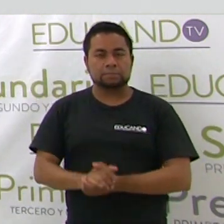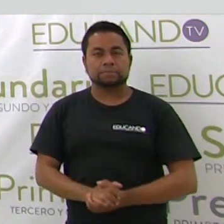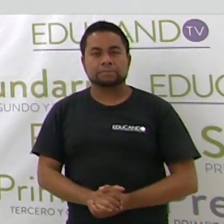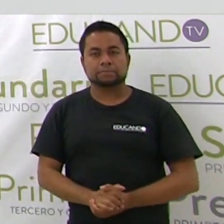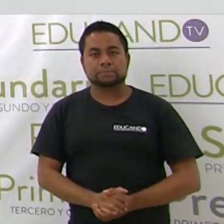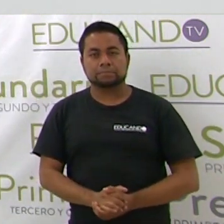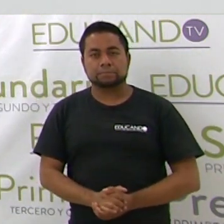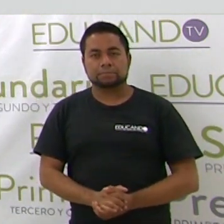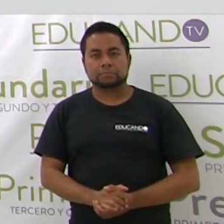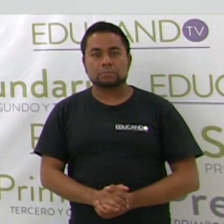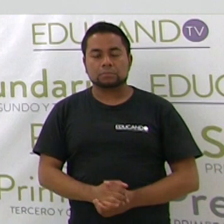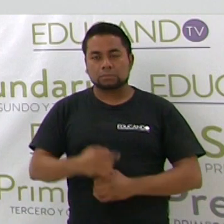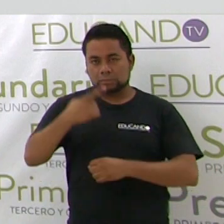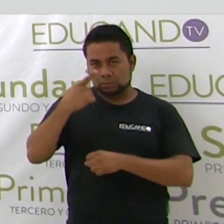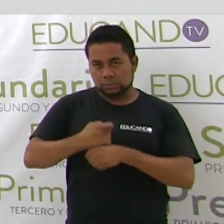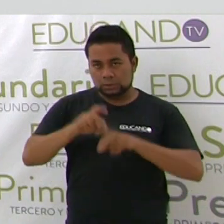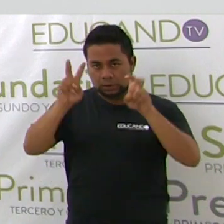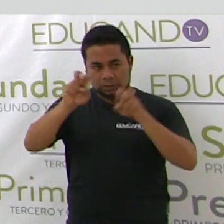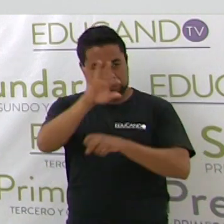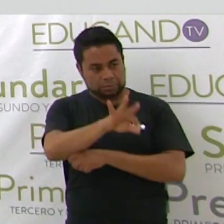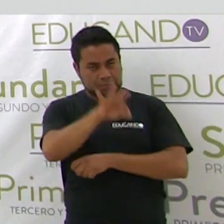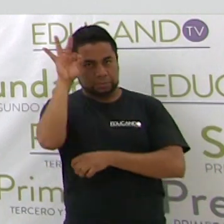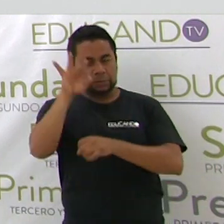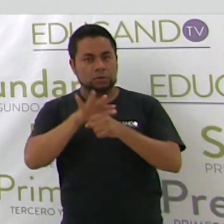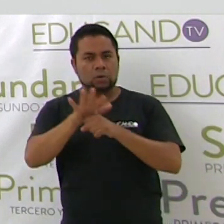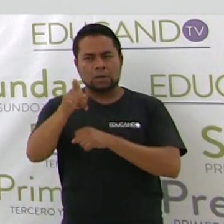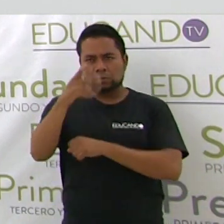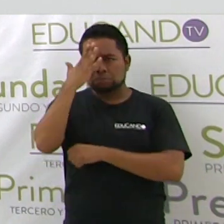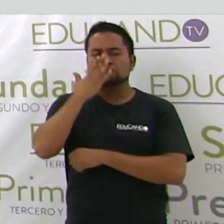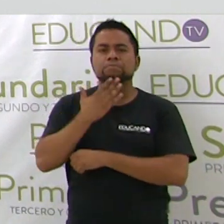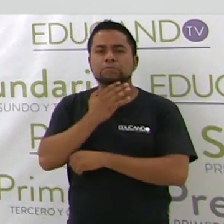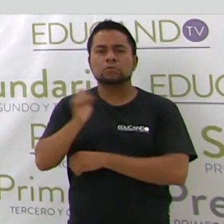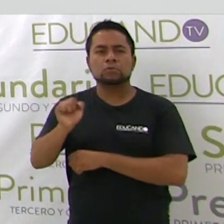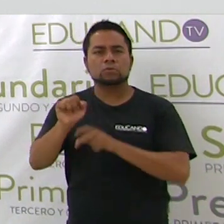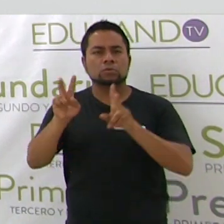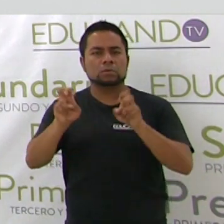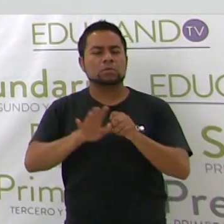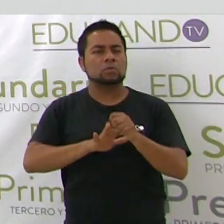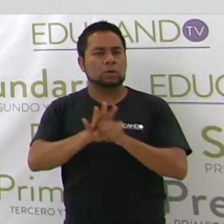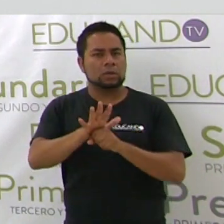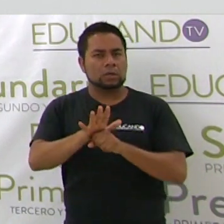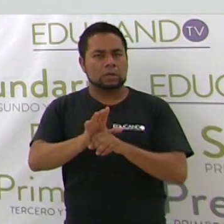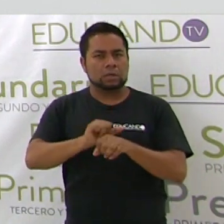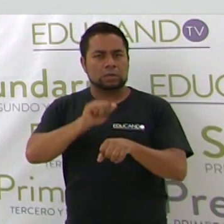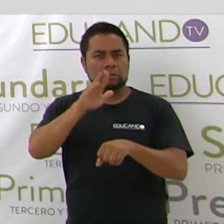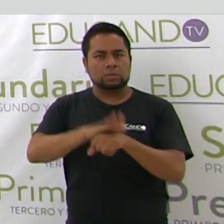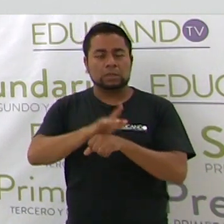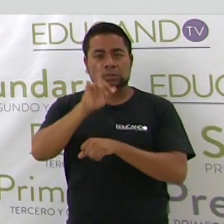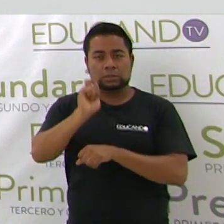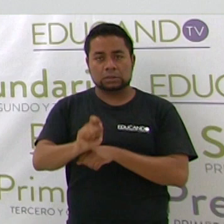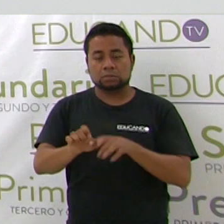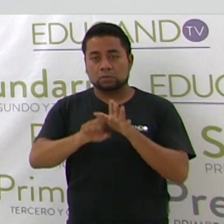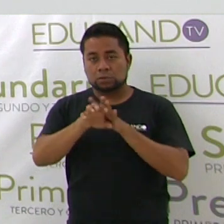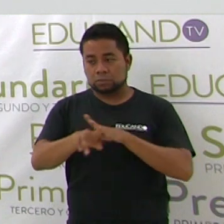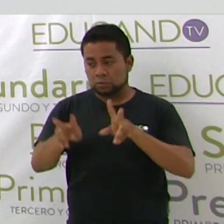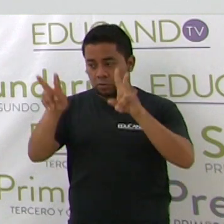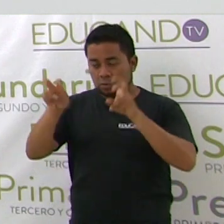Primero, tenemos que elegir el tema en el que seamos expertos. Y además, que ese tema